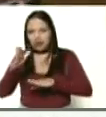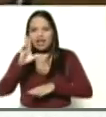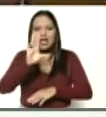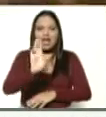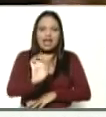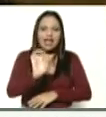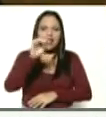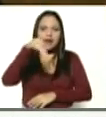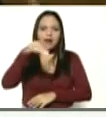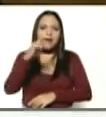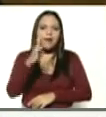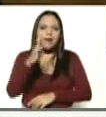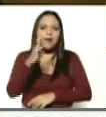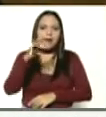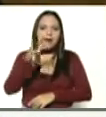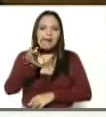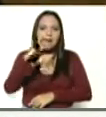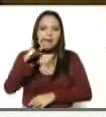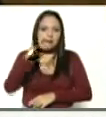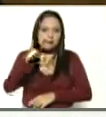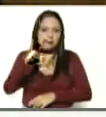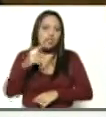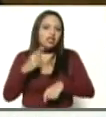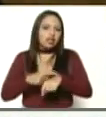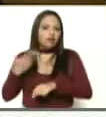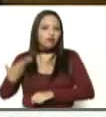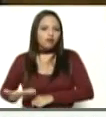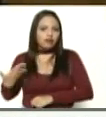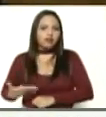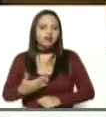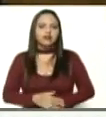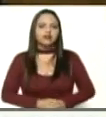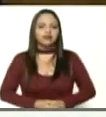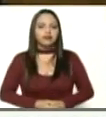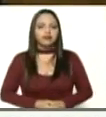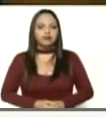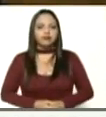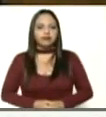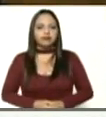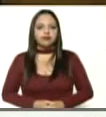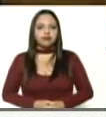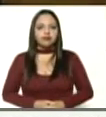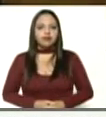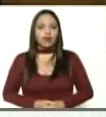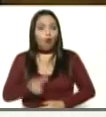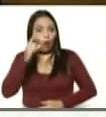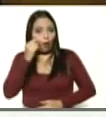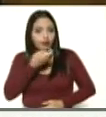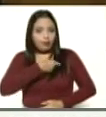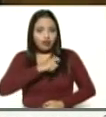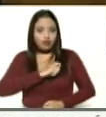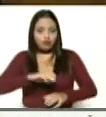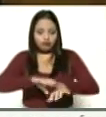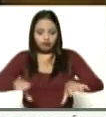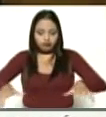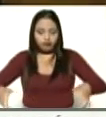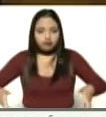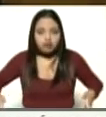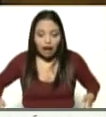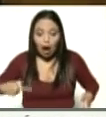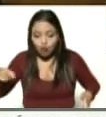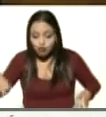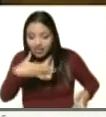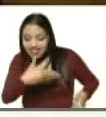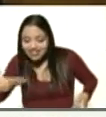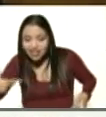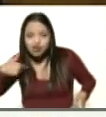bien trascendentales de este momento. Sujeto que se para en un balcón y dice, bueno, ¿ustedes quieren que yo lo